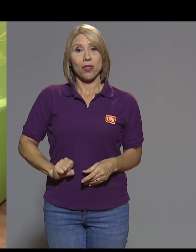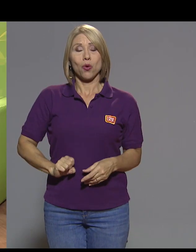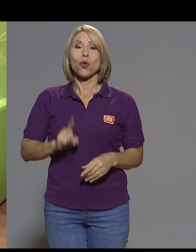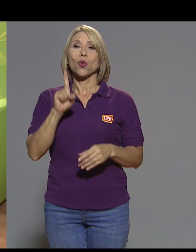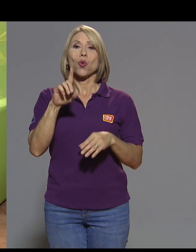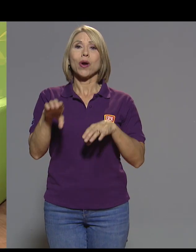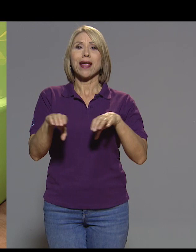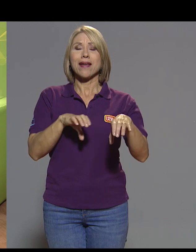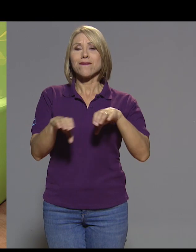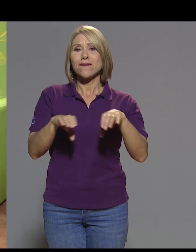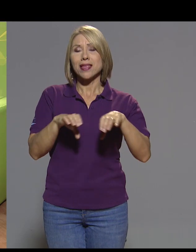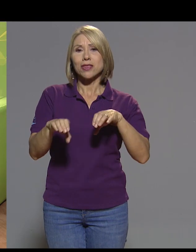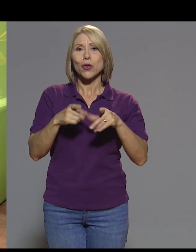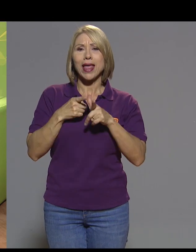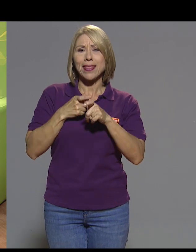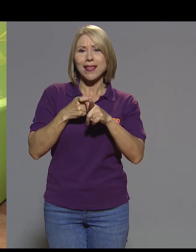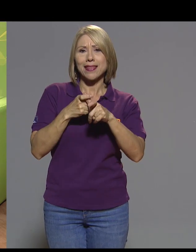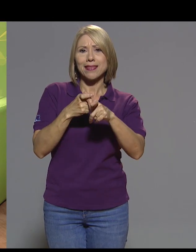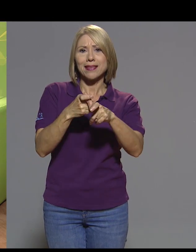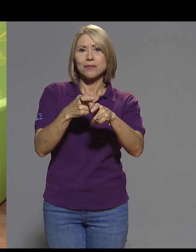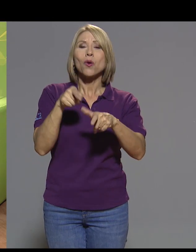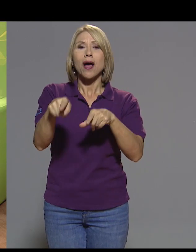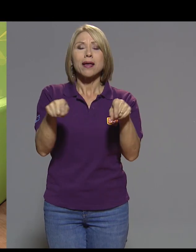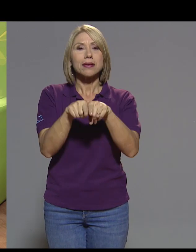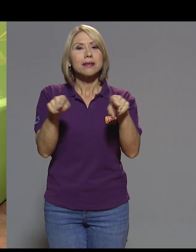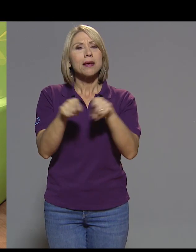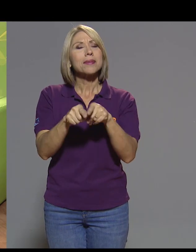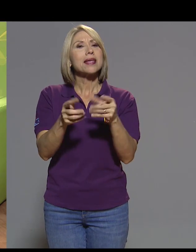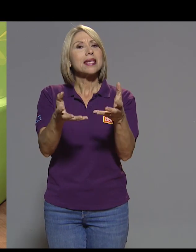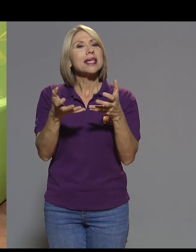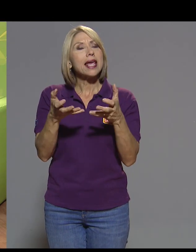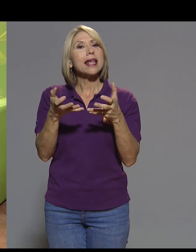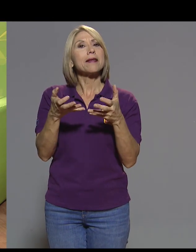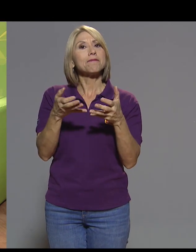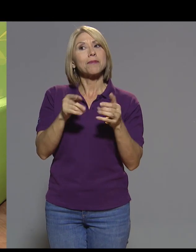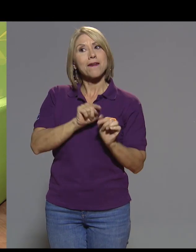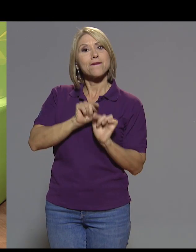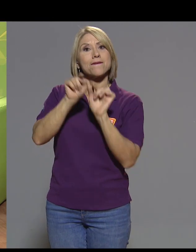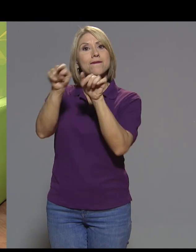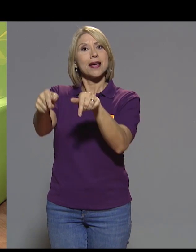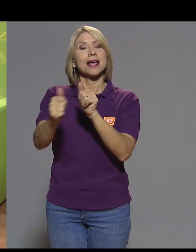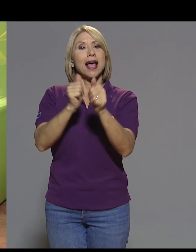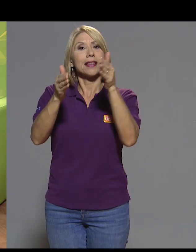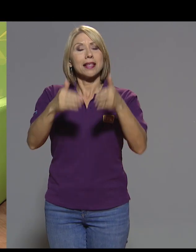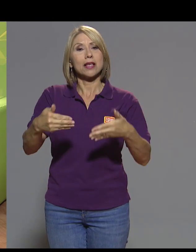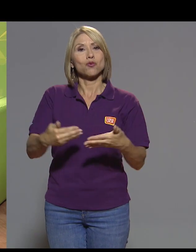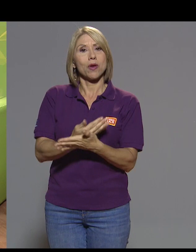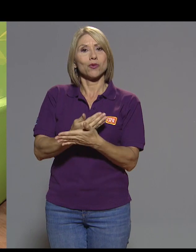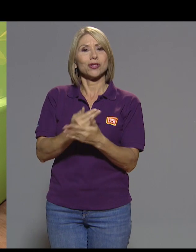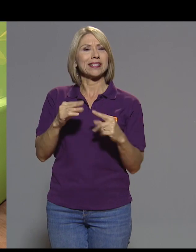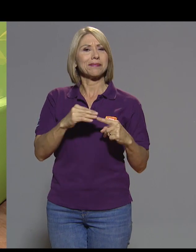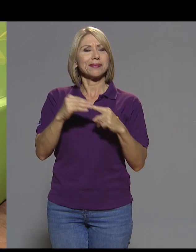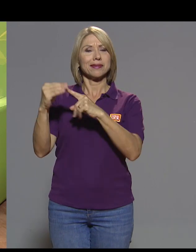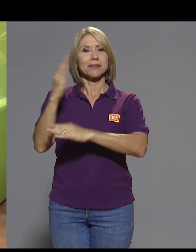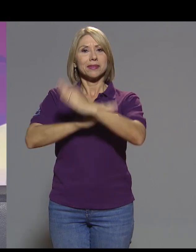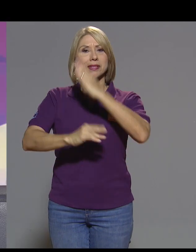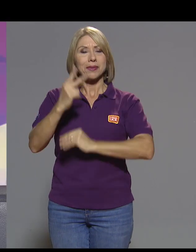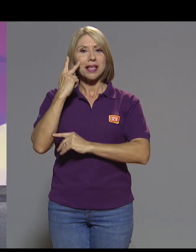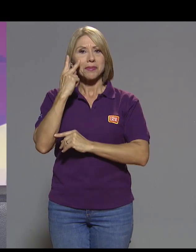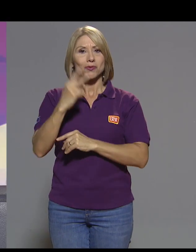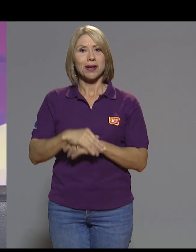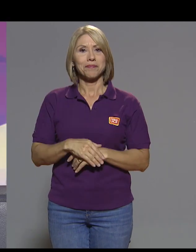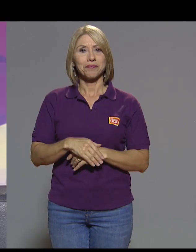este de atletismo en el que también se busca llevar atletas nuevos más que toda la parte discapacidad visual